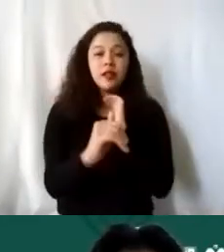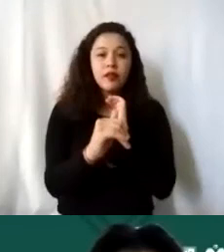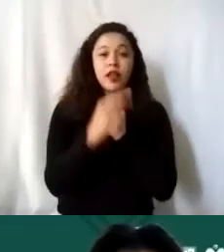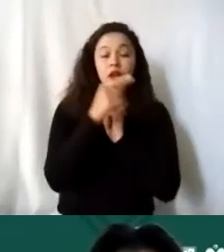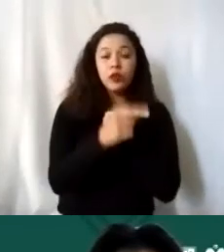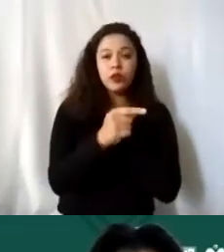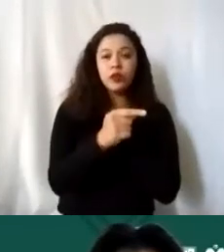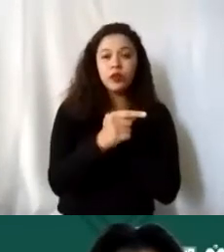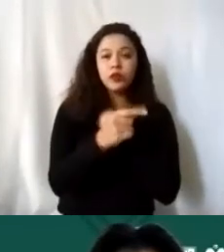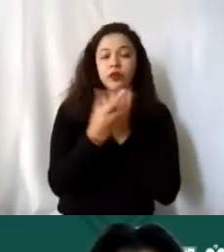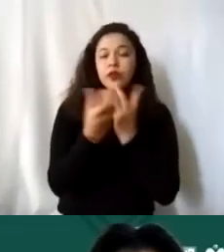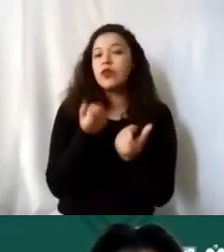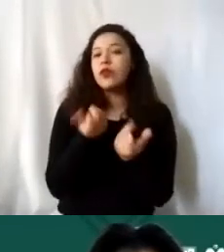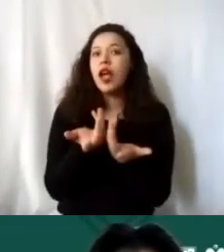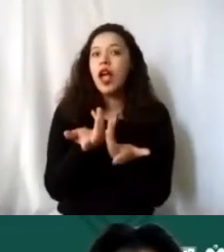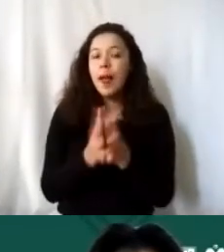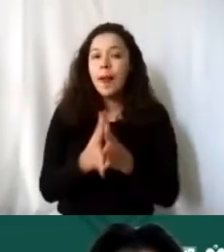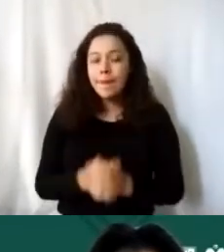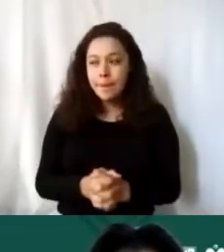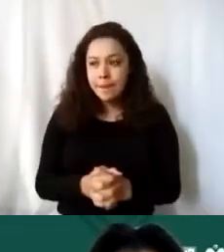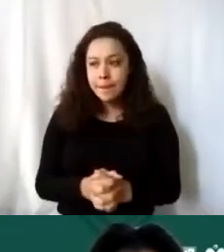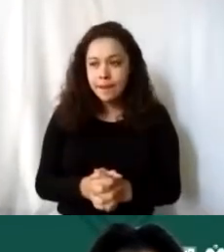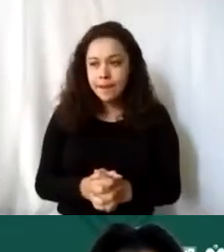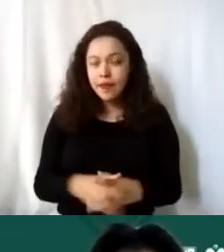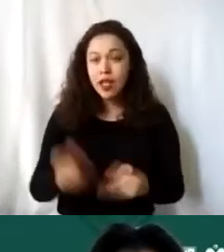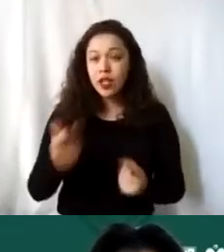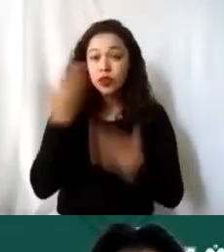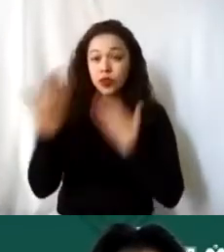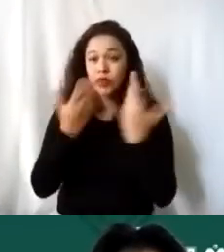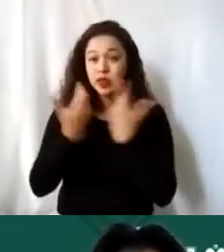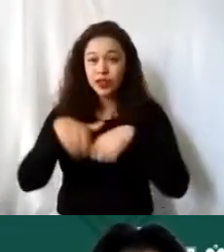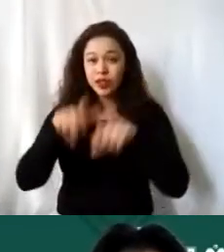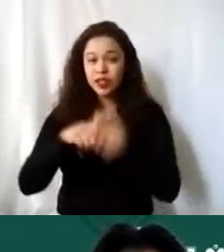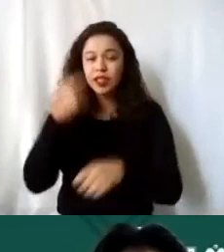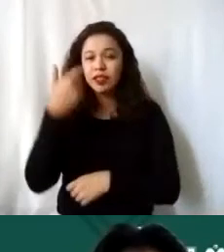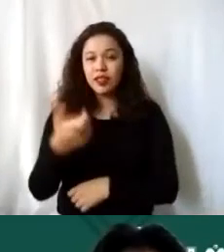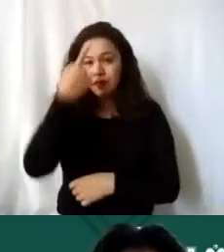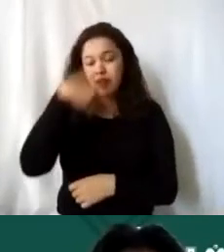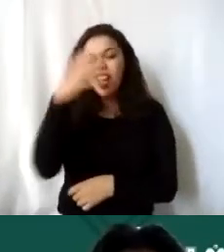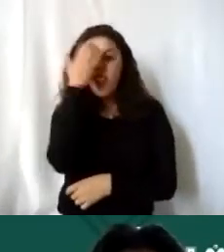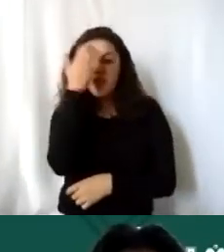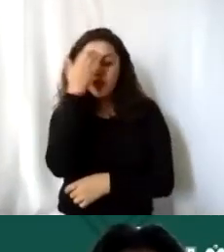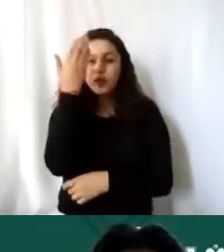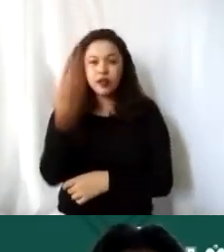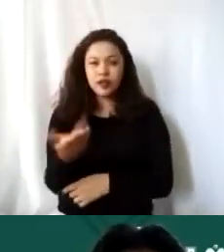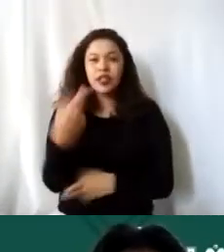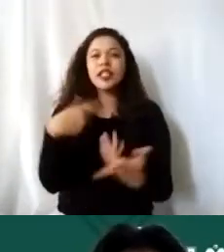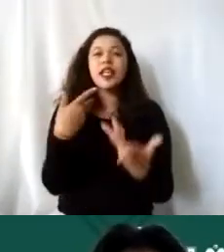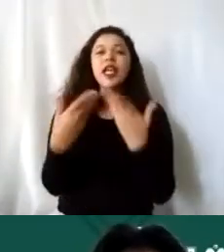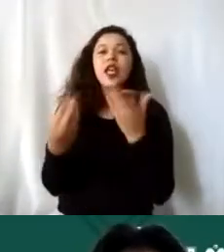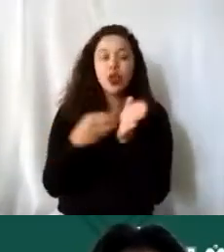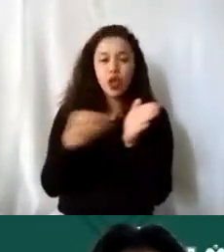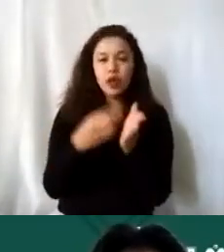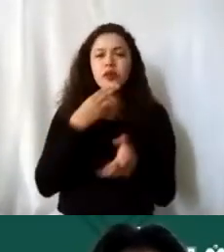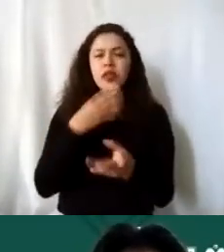algunos de sus estudios socioeconómicos para conocer los que estén vigentes, ¿no? Claro que Y